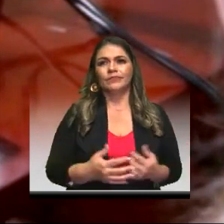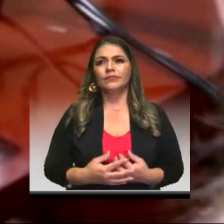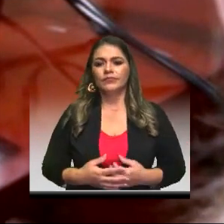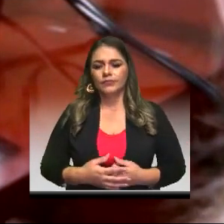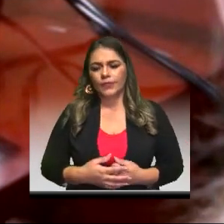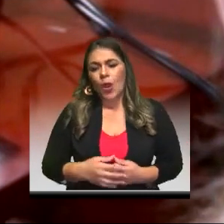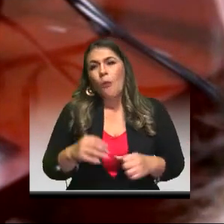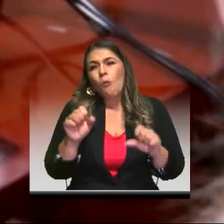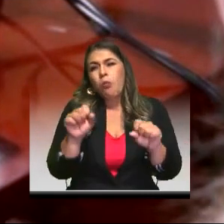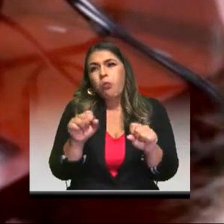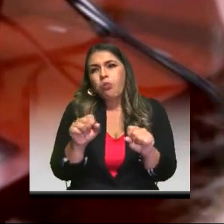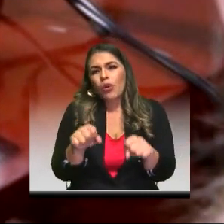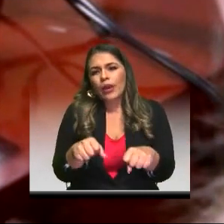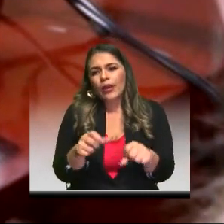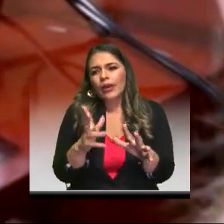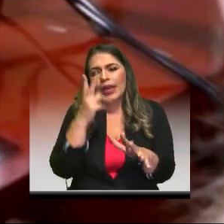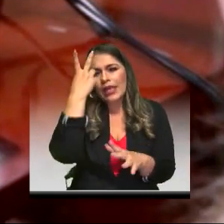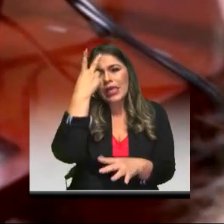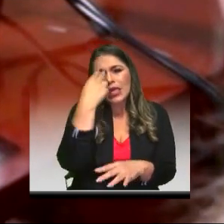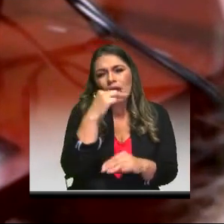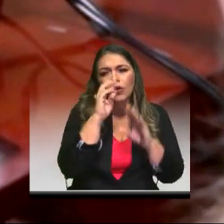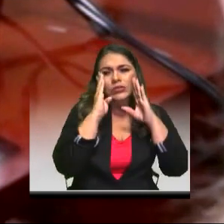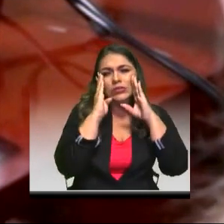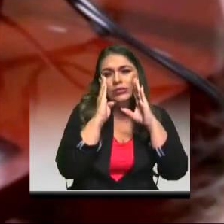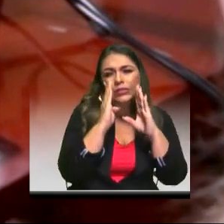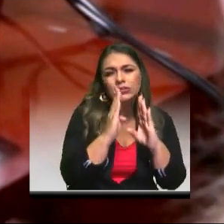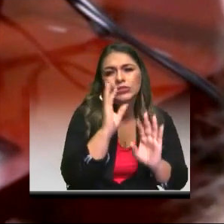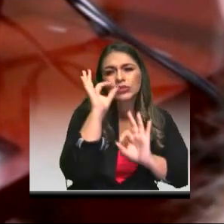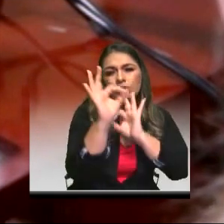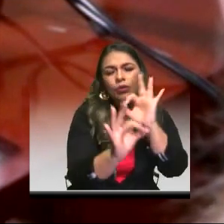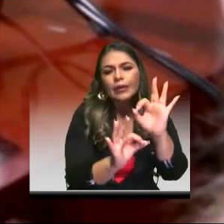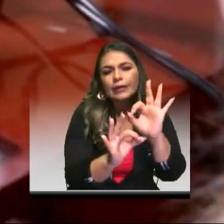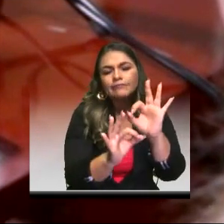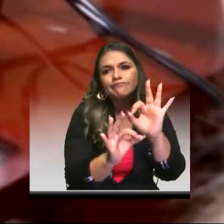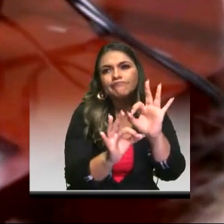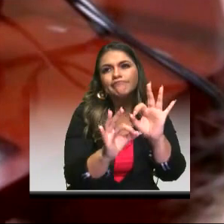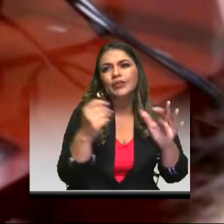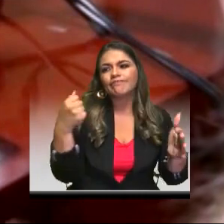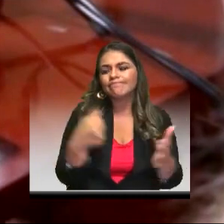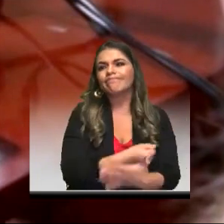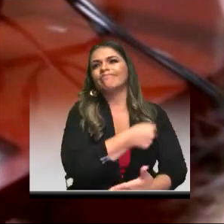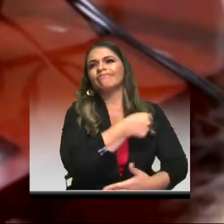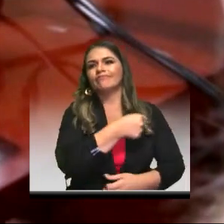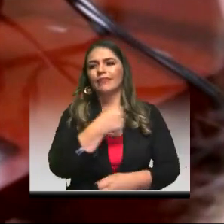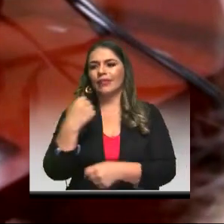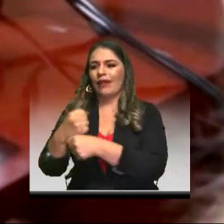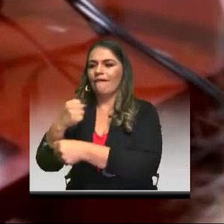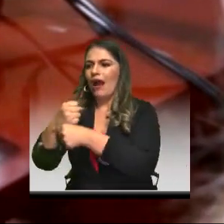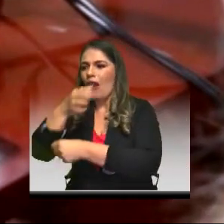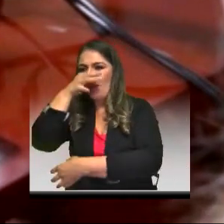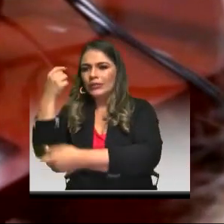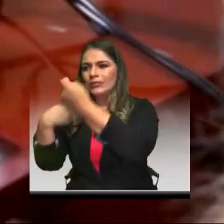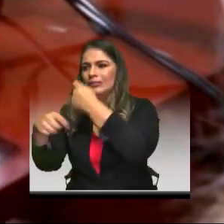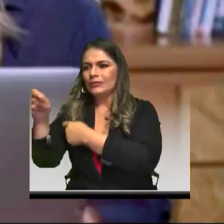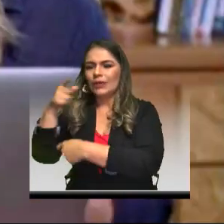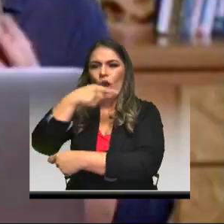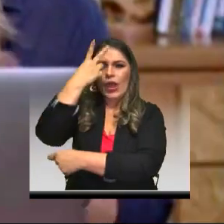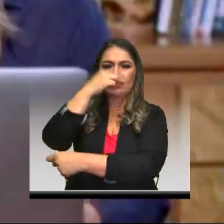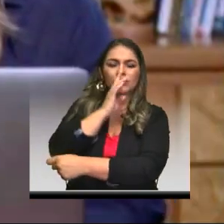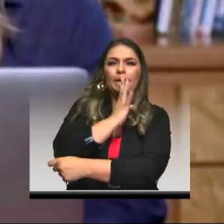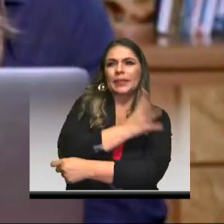pude haber pasado más tiempo con mis hijos, pero pues por mi trabajo no lo hice,